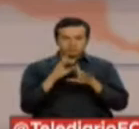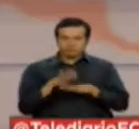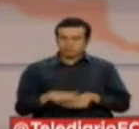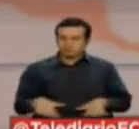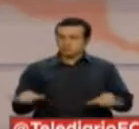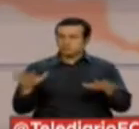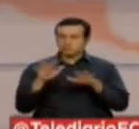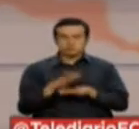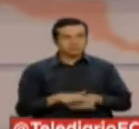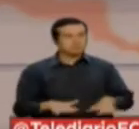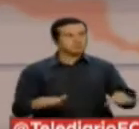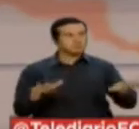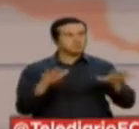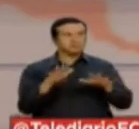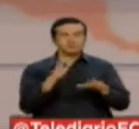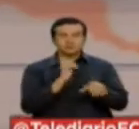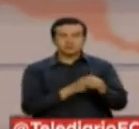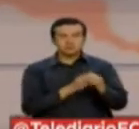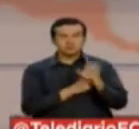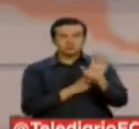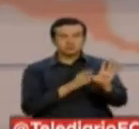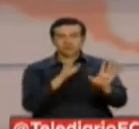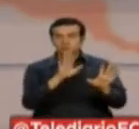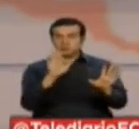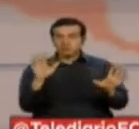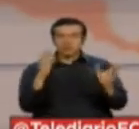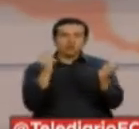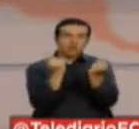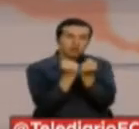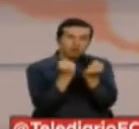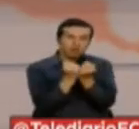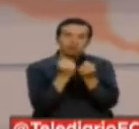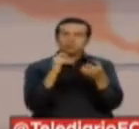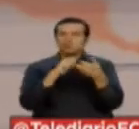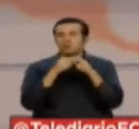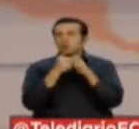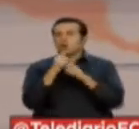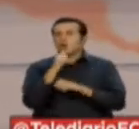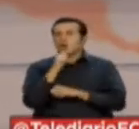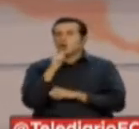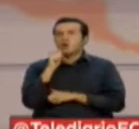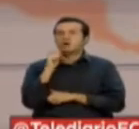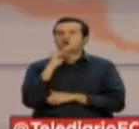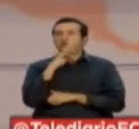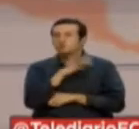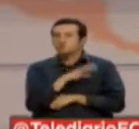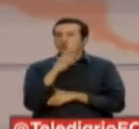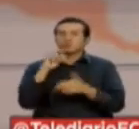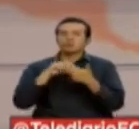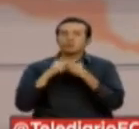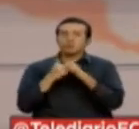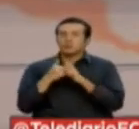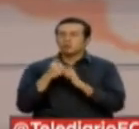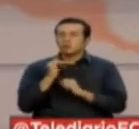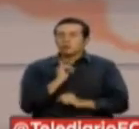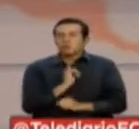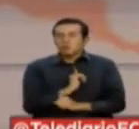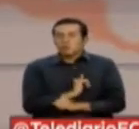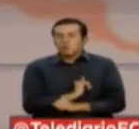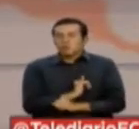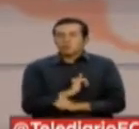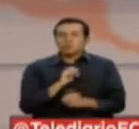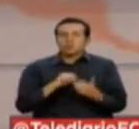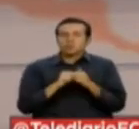tienen características determinadas: hacinamiento, problemas de agua segura, problemas de desnutrición y